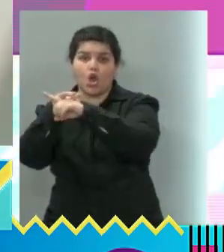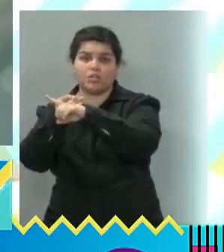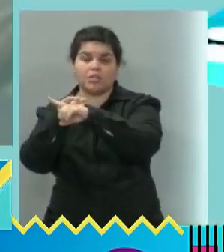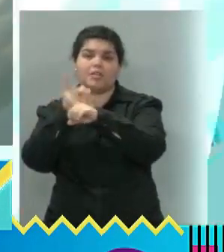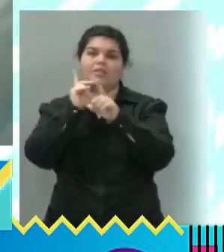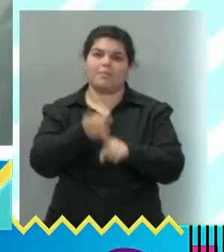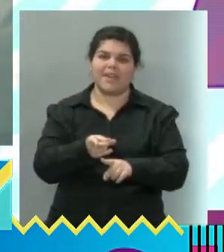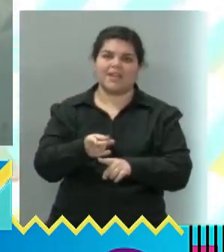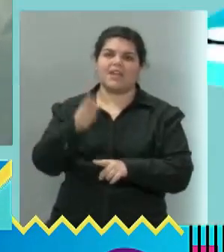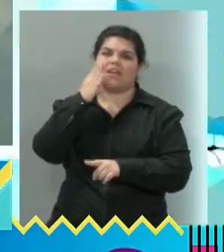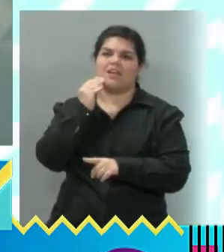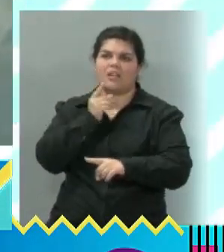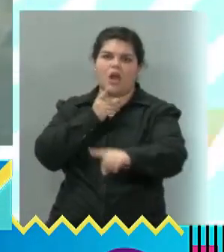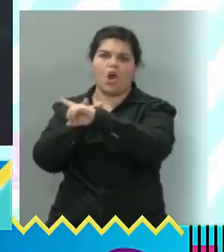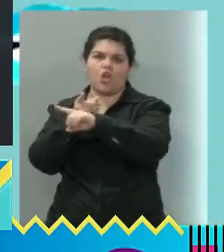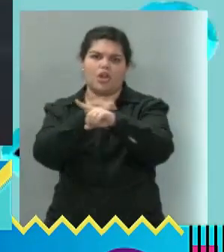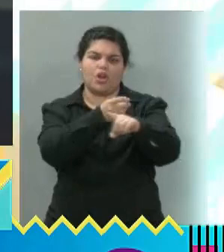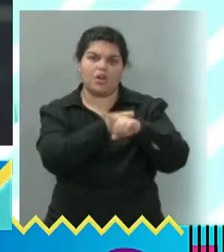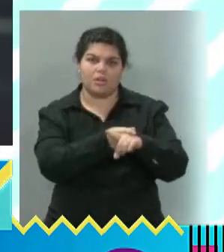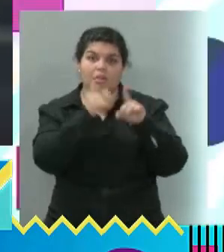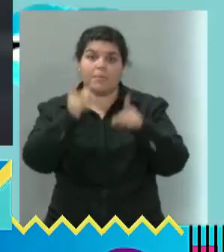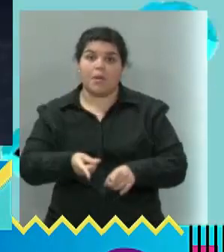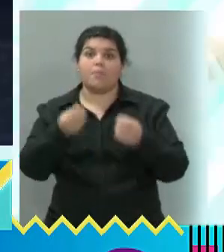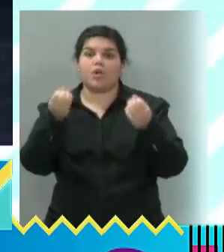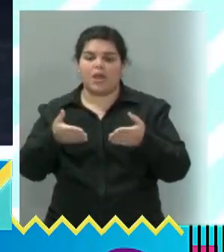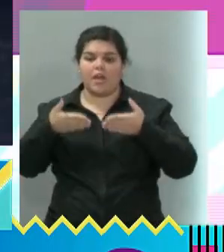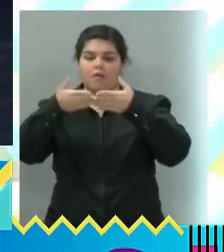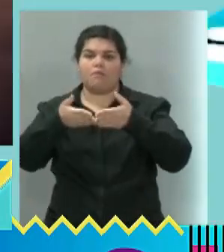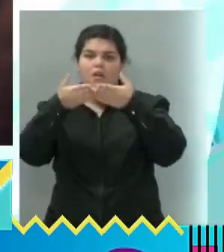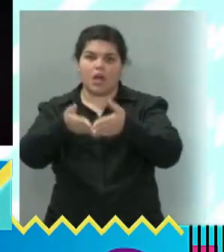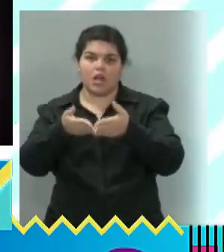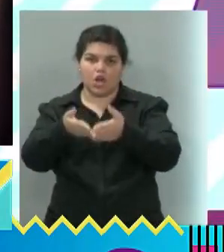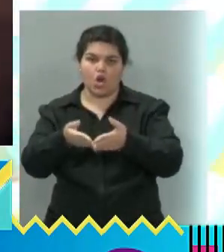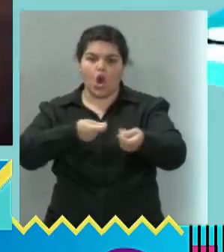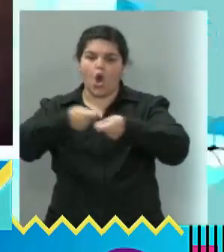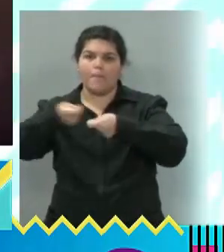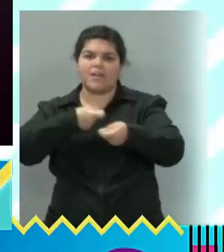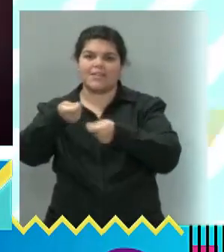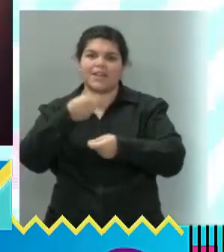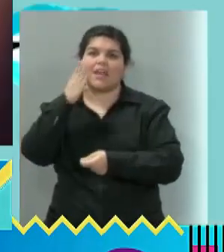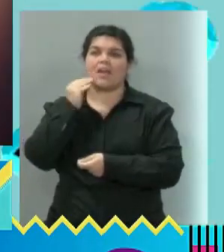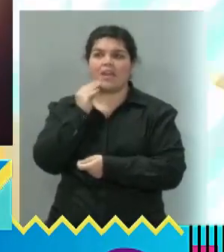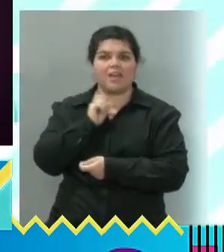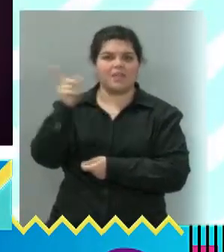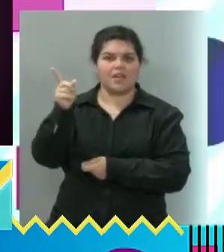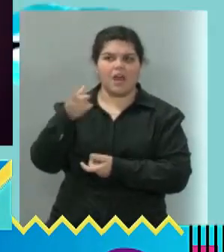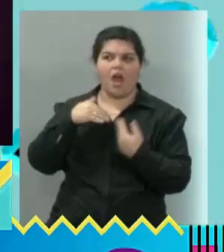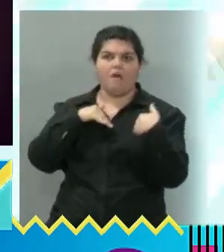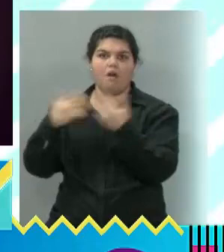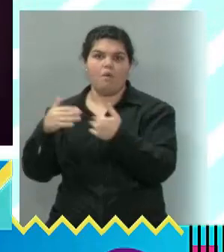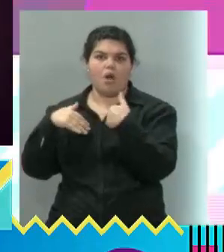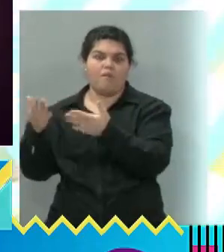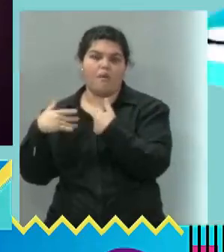Inglaterra, porque Inglaterra, los barcos ingleses y los comerciantes ingleses eran los que mayormente se beneficiaban